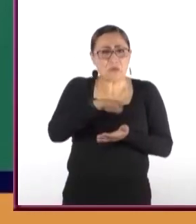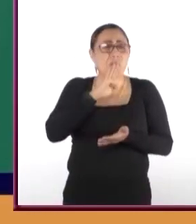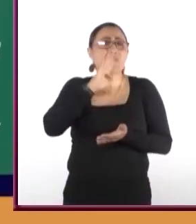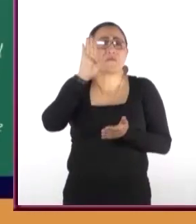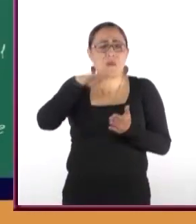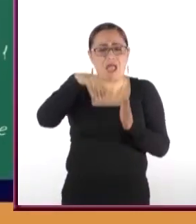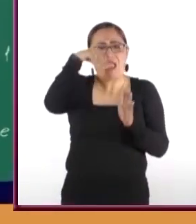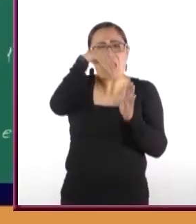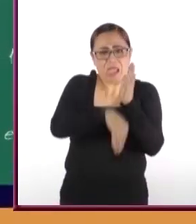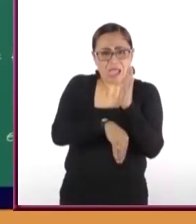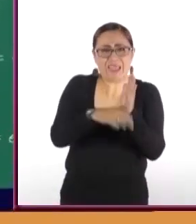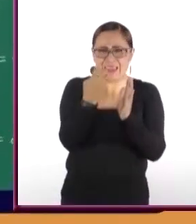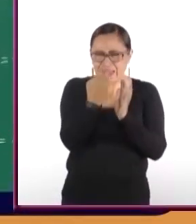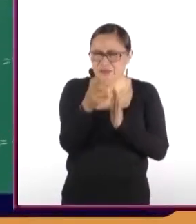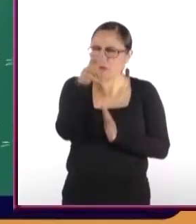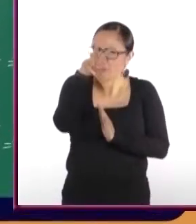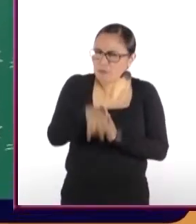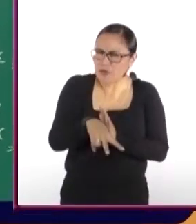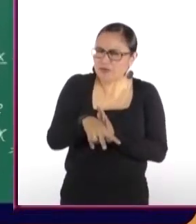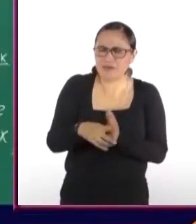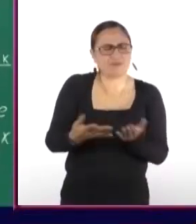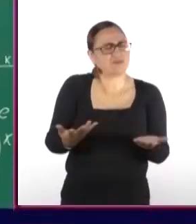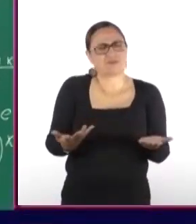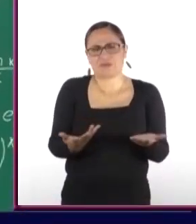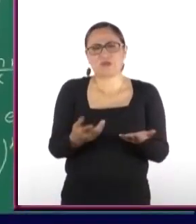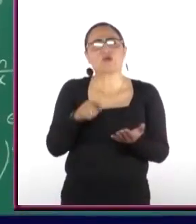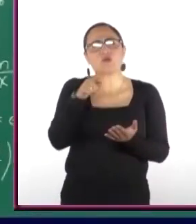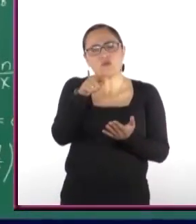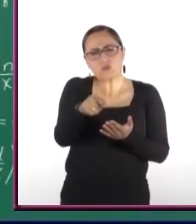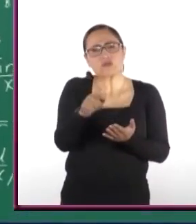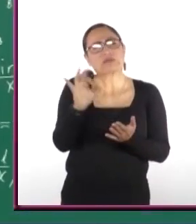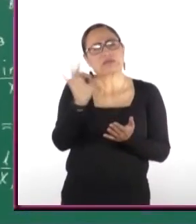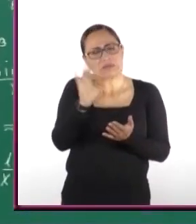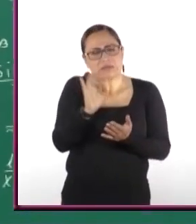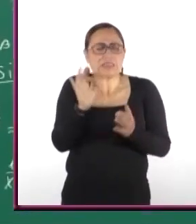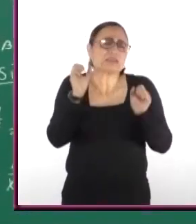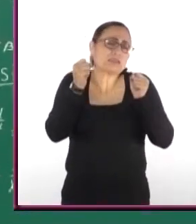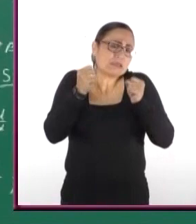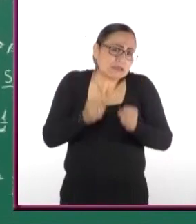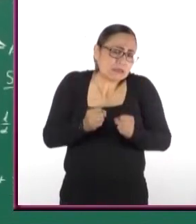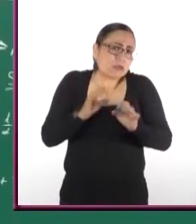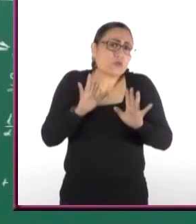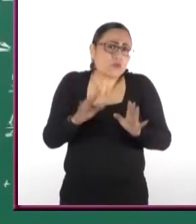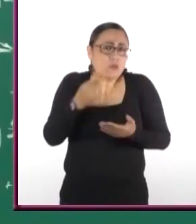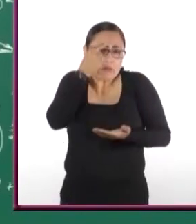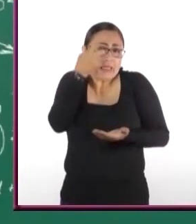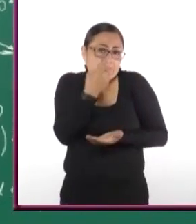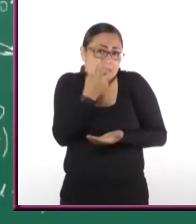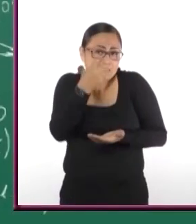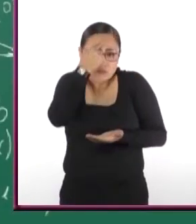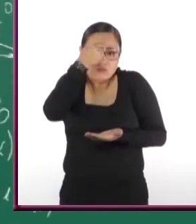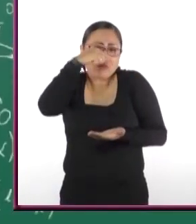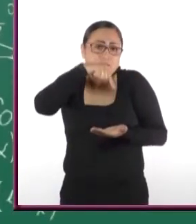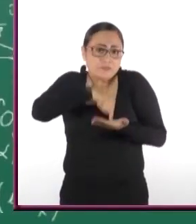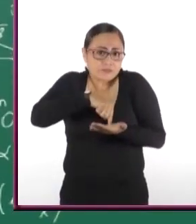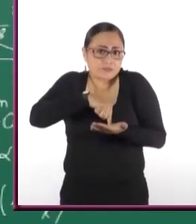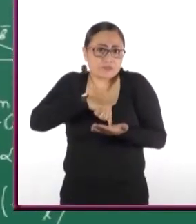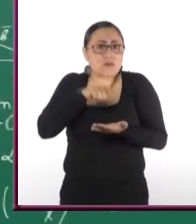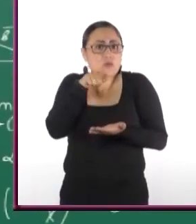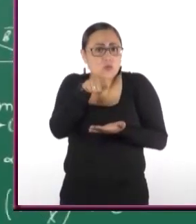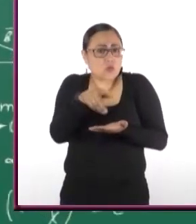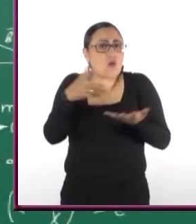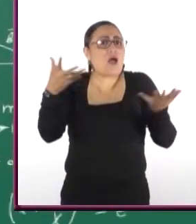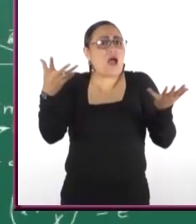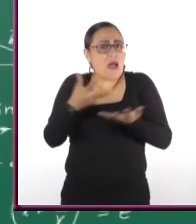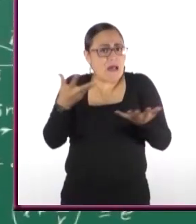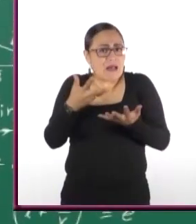matemáticas no confirma que realmente lo seas. Solo asegura que efectivamente eso es lo que crees y todo lo que